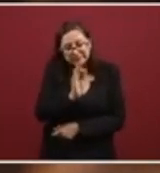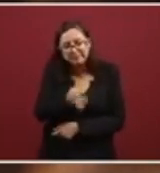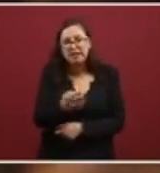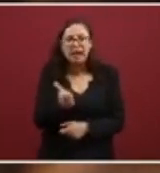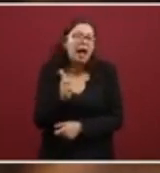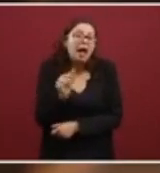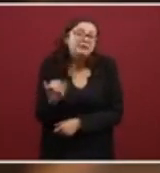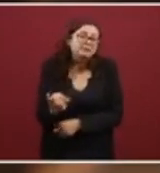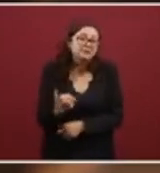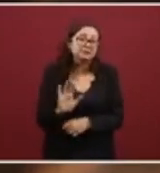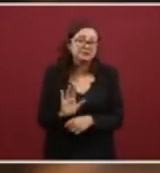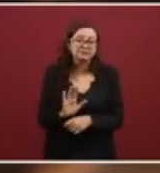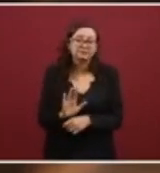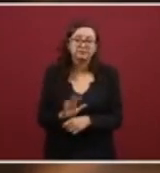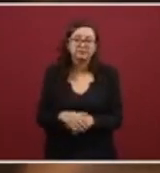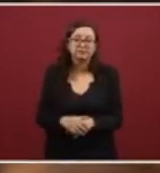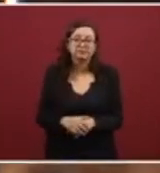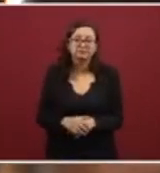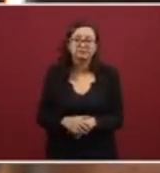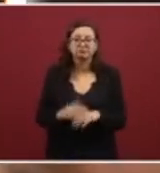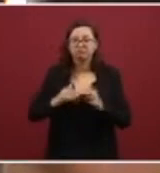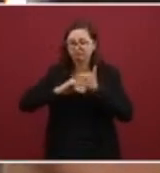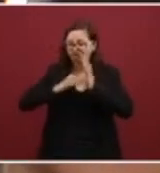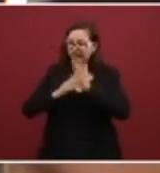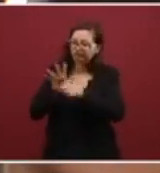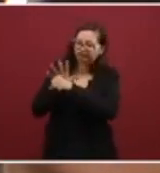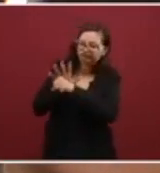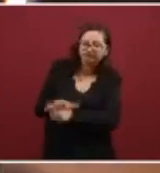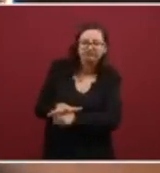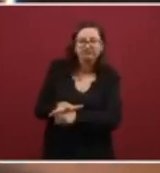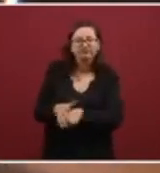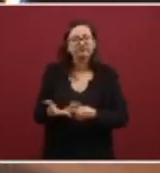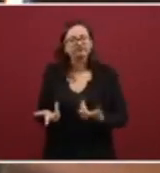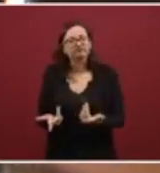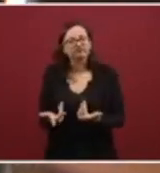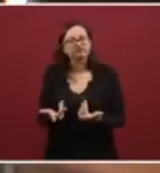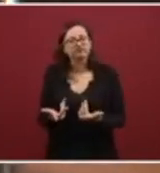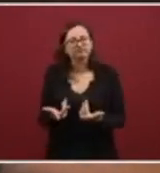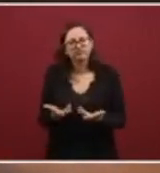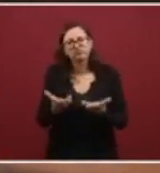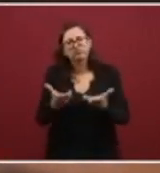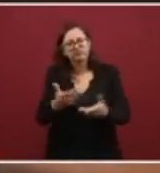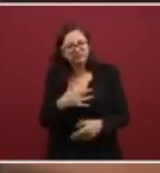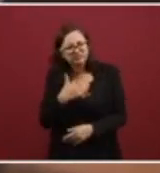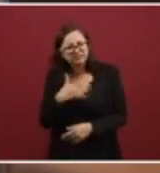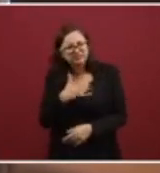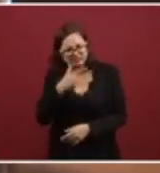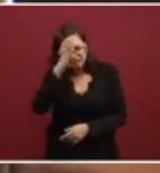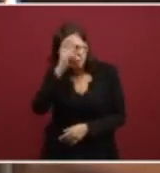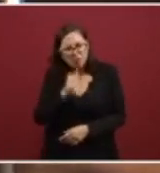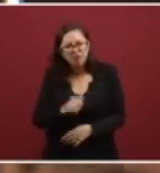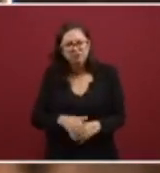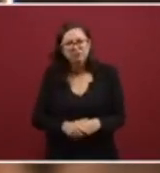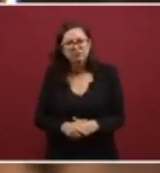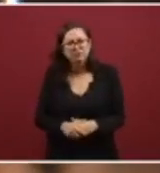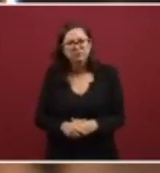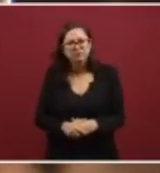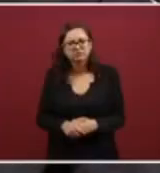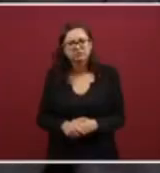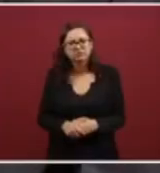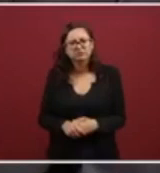Básicamente reconoce que esto fue una estrategia de presión al gobierno mexicano. ¿Usted coincide con este